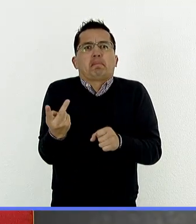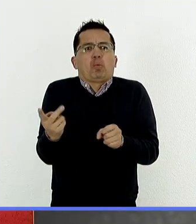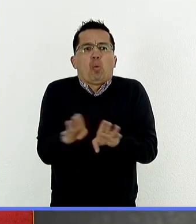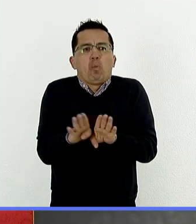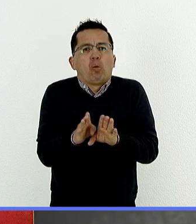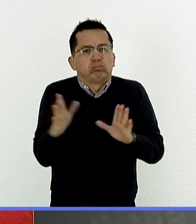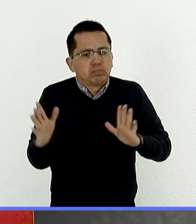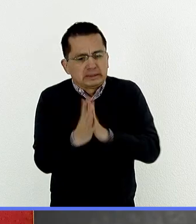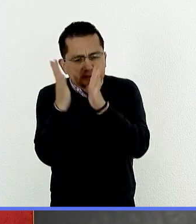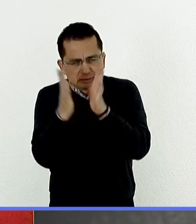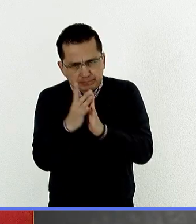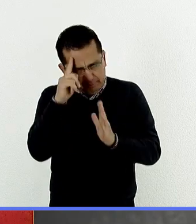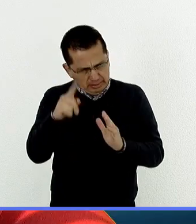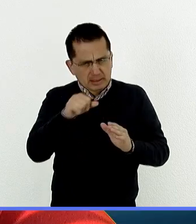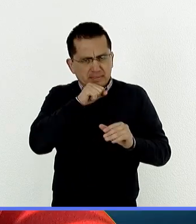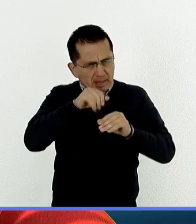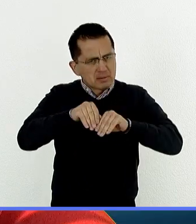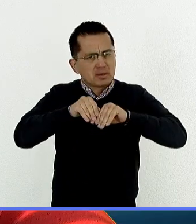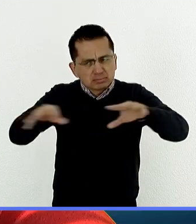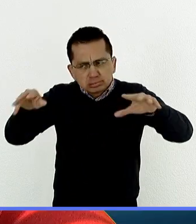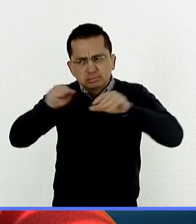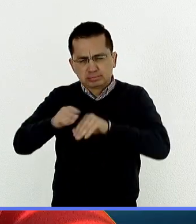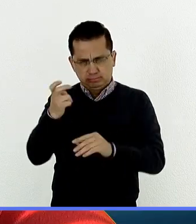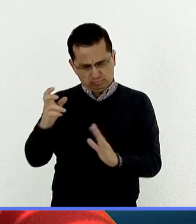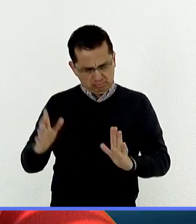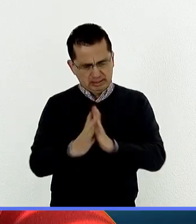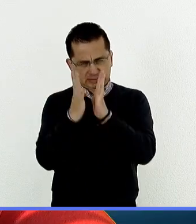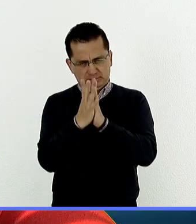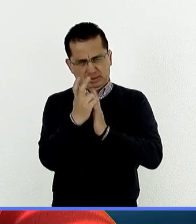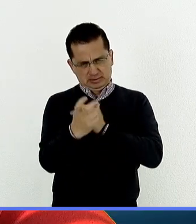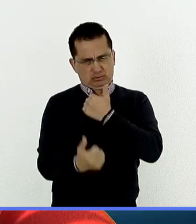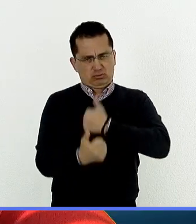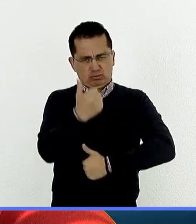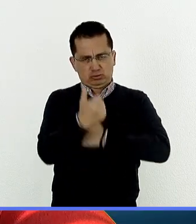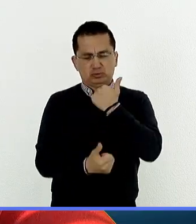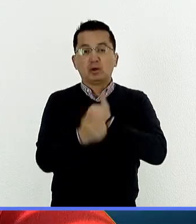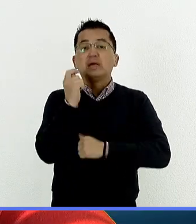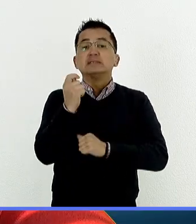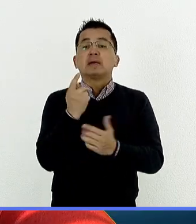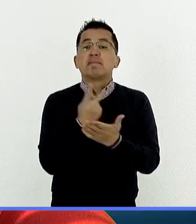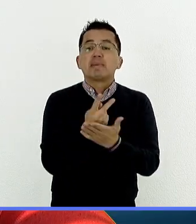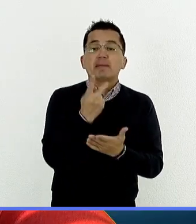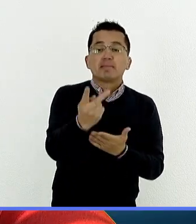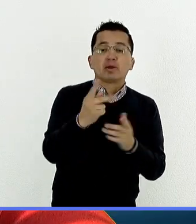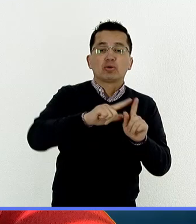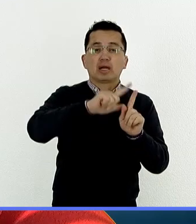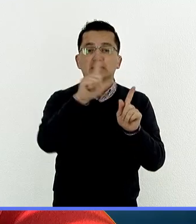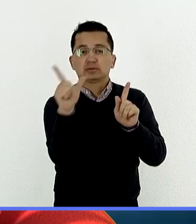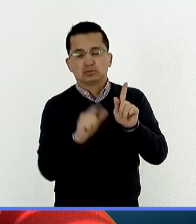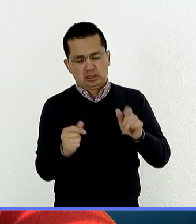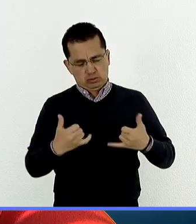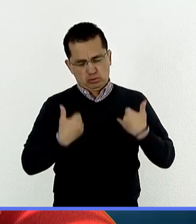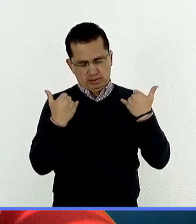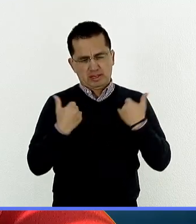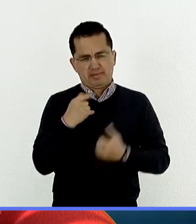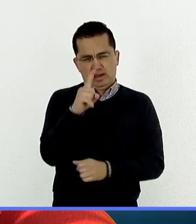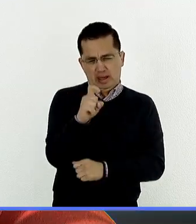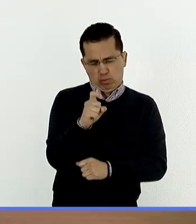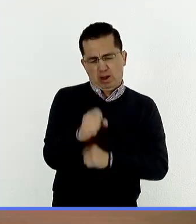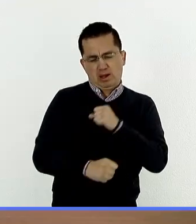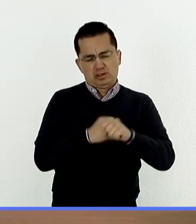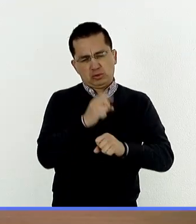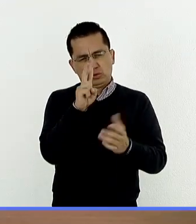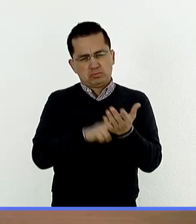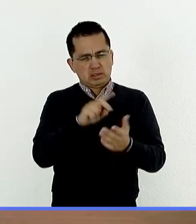cercanos y participen en este concurso en esta convocatoria del premio nacional juvenil del agua 2023 doctor Fernando